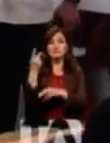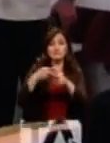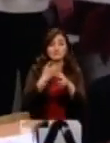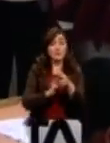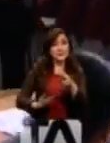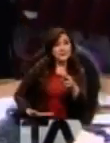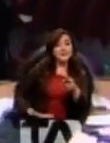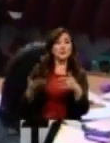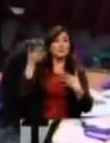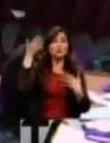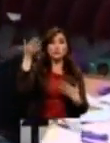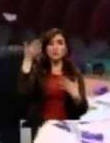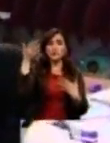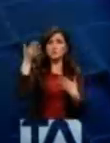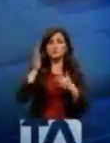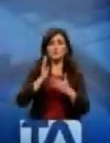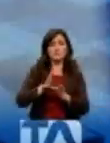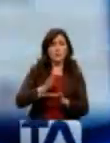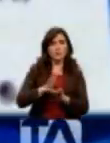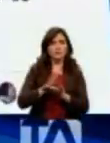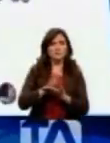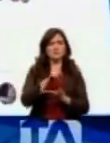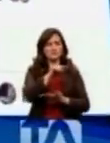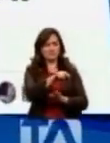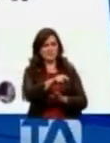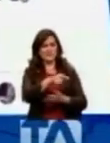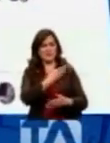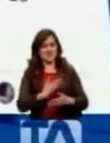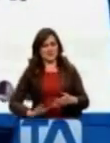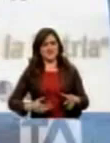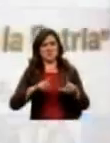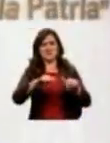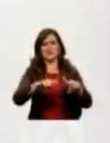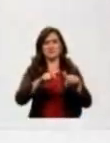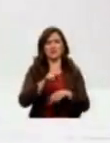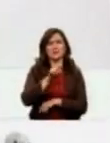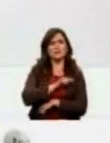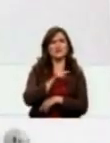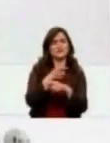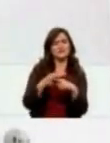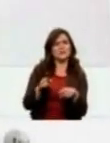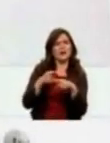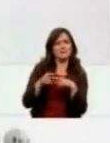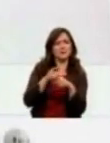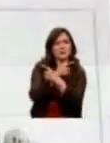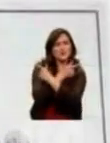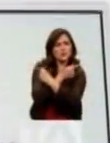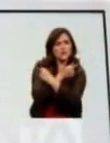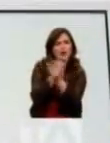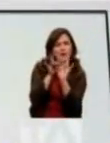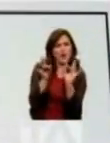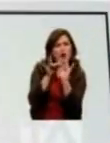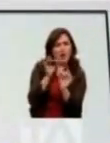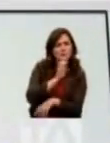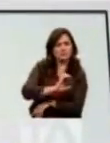la política de la que dijo tomaría una pausa, cuestionando la gestión de Lenín Moreno a través de 140 caracteres en la red social Twitter, lo